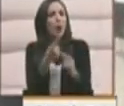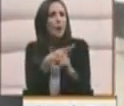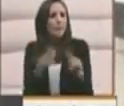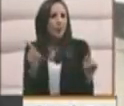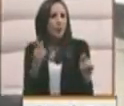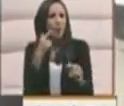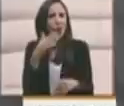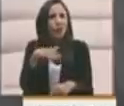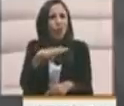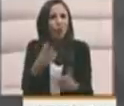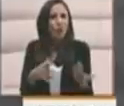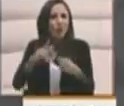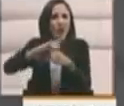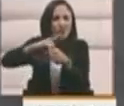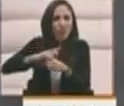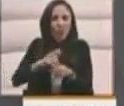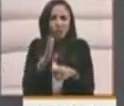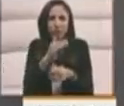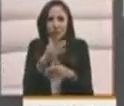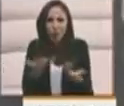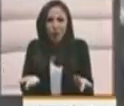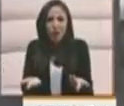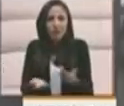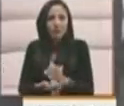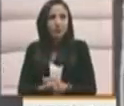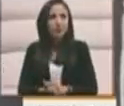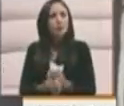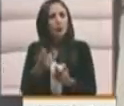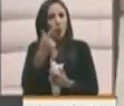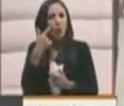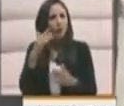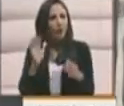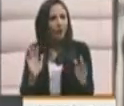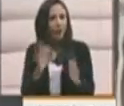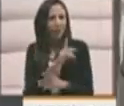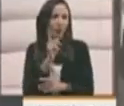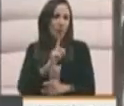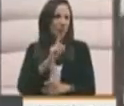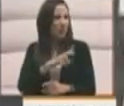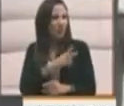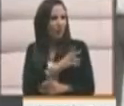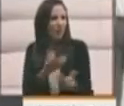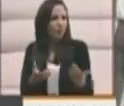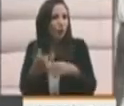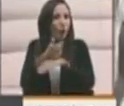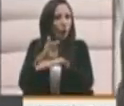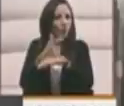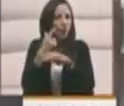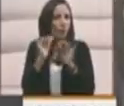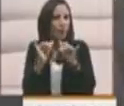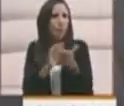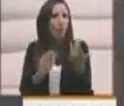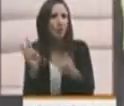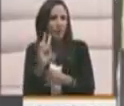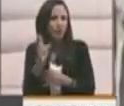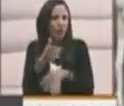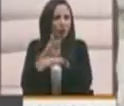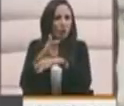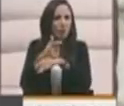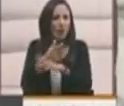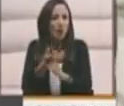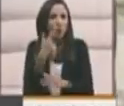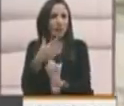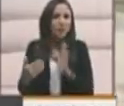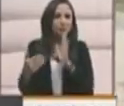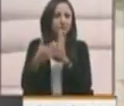está el dron. ¿Usted quiere decir que posiblemente eso sea mentira del gobierno nacional, de ese intento